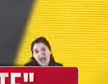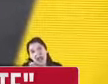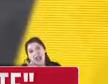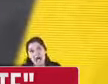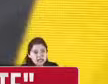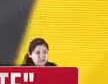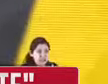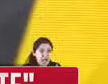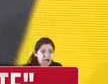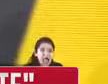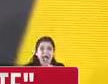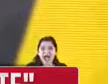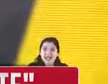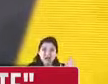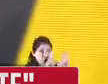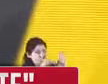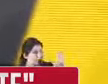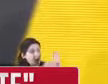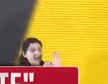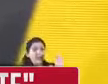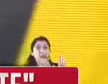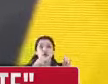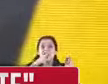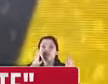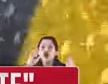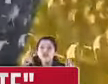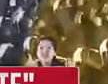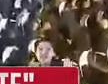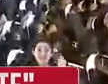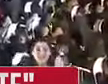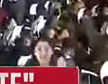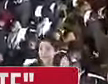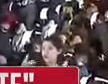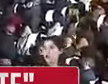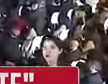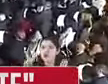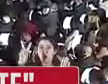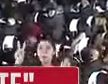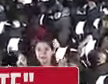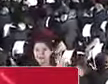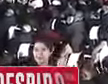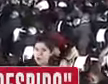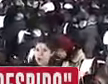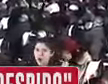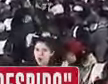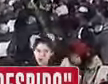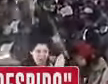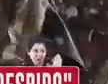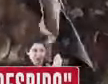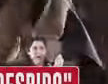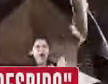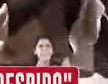inclusión del artículo 14 bis que no es de los peronistas 14 bis fue lo que derrocaron a